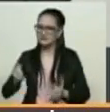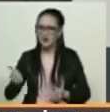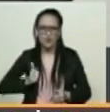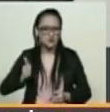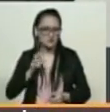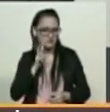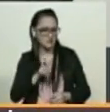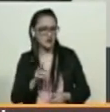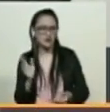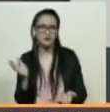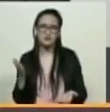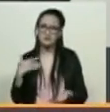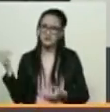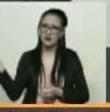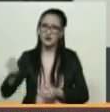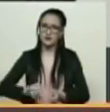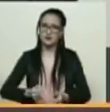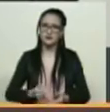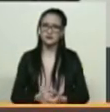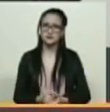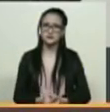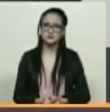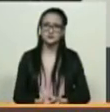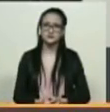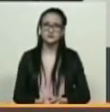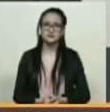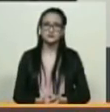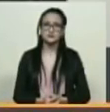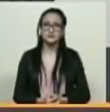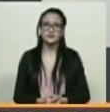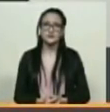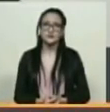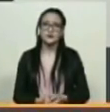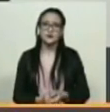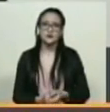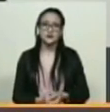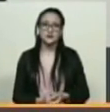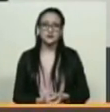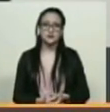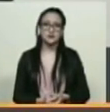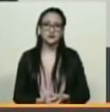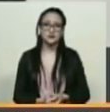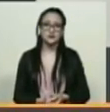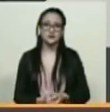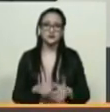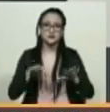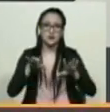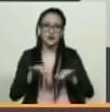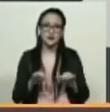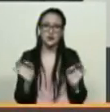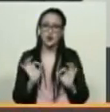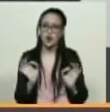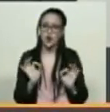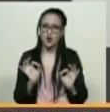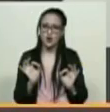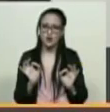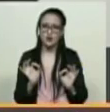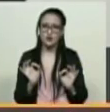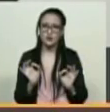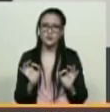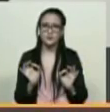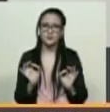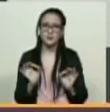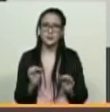quieran venir. Incluso no solamente colocamos la misión de observación del secretario general de Naciones Unidas, sino